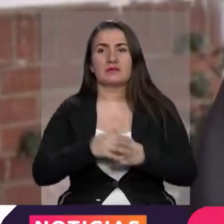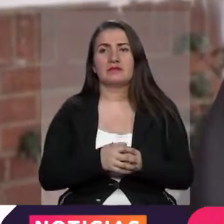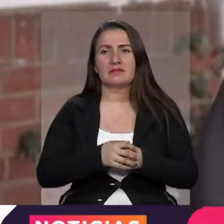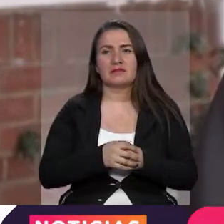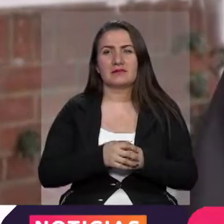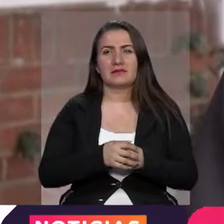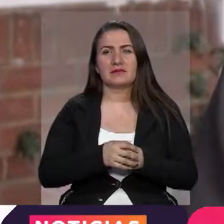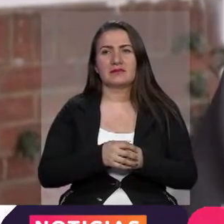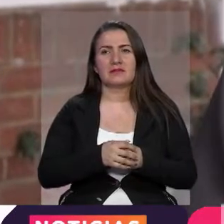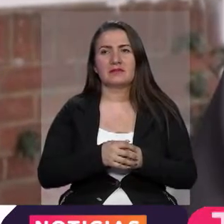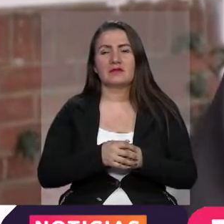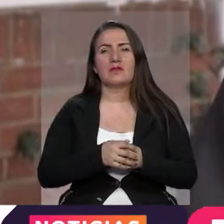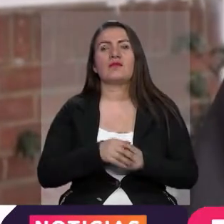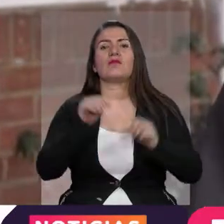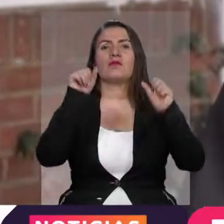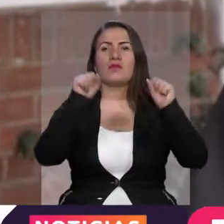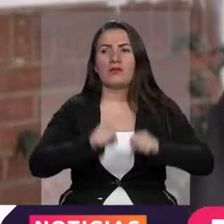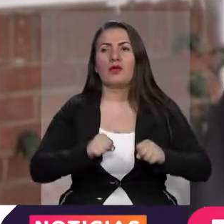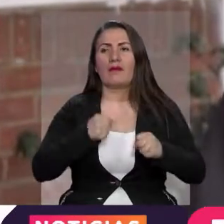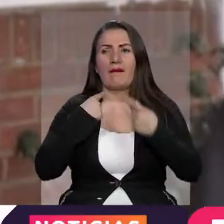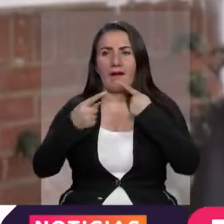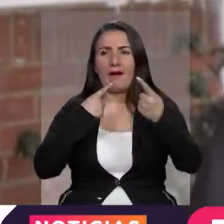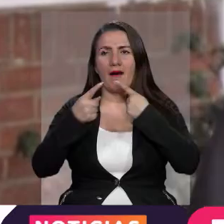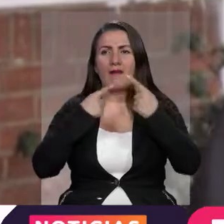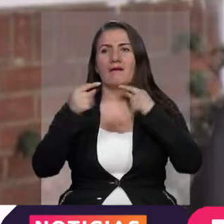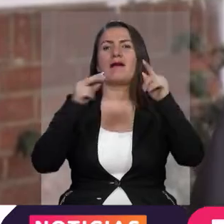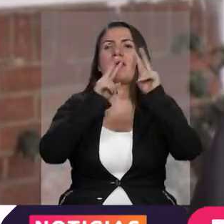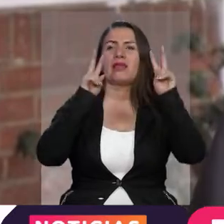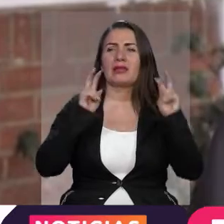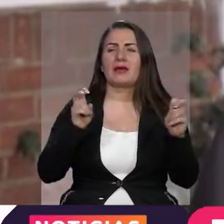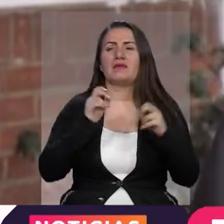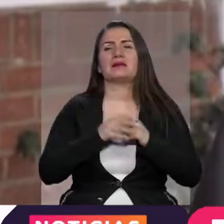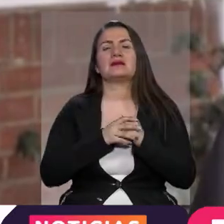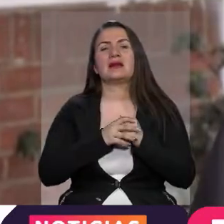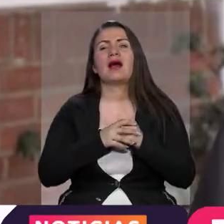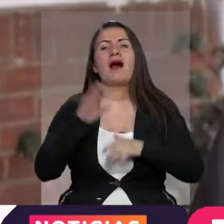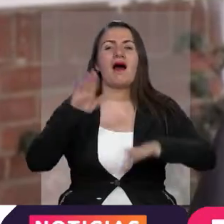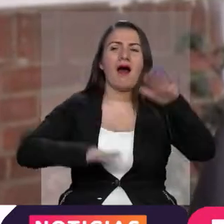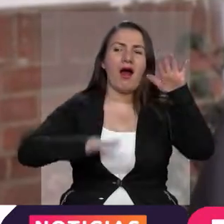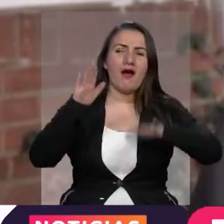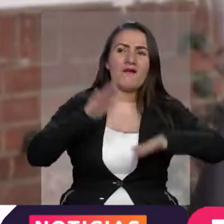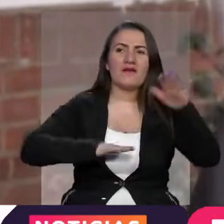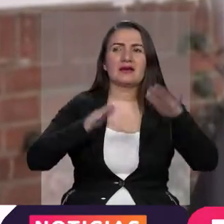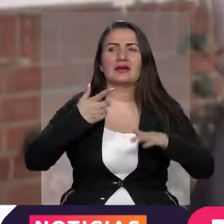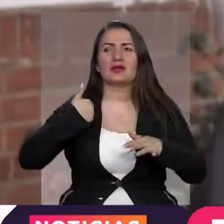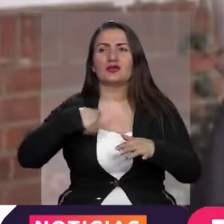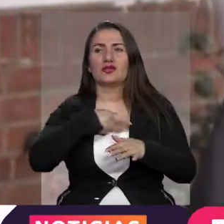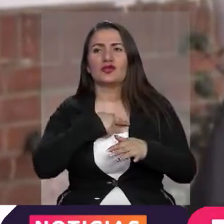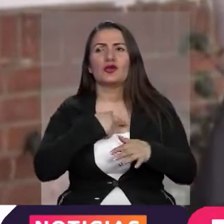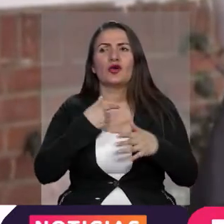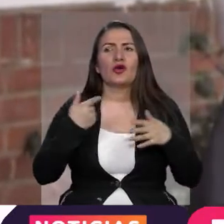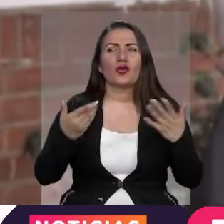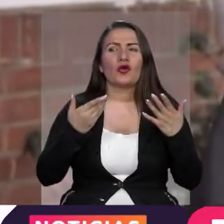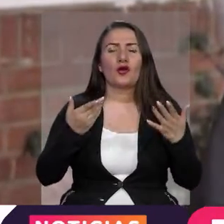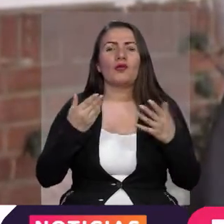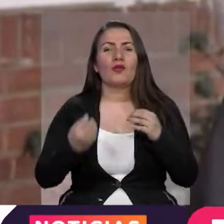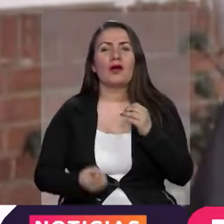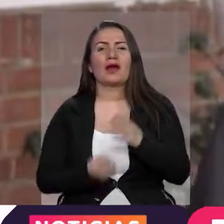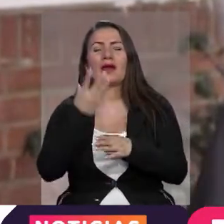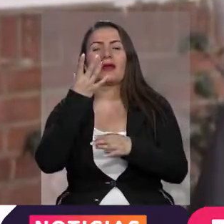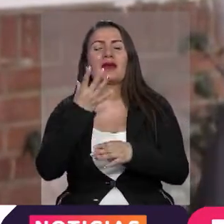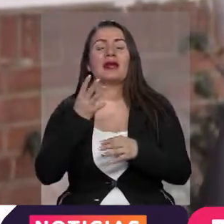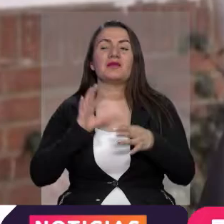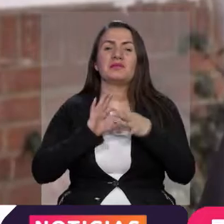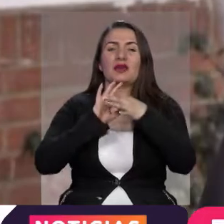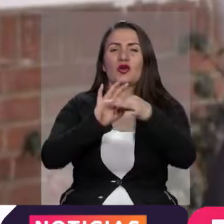para poder como hablar de estos temas, porque a veces digamos que uno no genera como